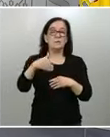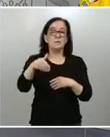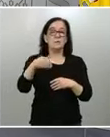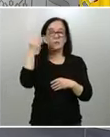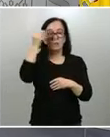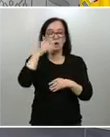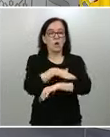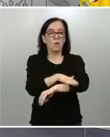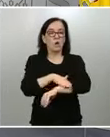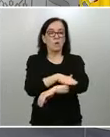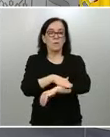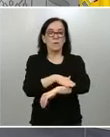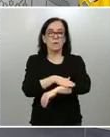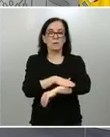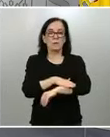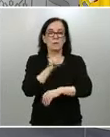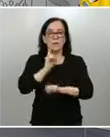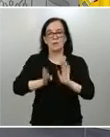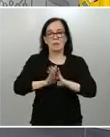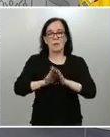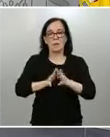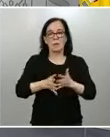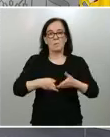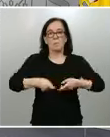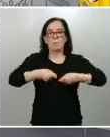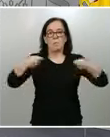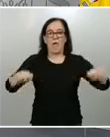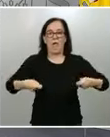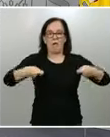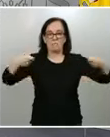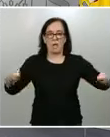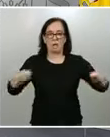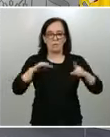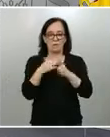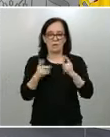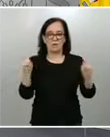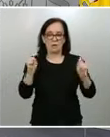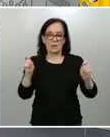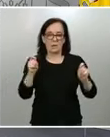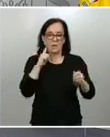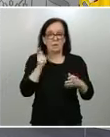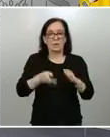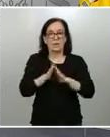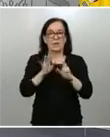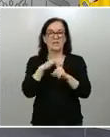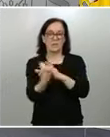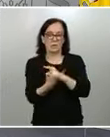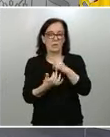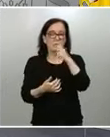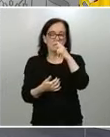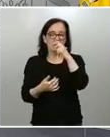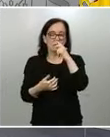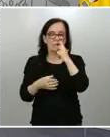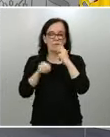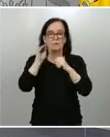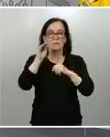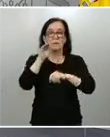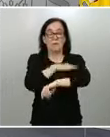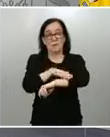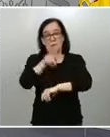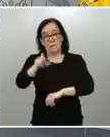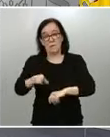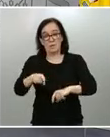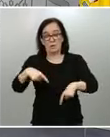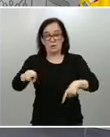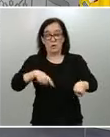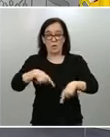seguirá ampliando esos estado alarma hasta cuando creo que vamos a tener que estar en esta situación y para el ministro ávalos preguntarle por las